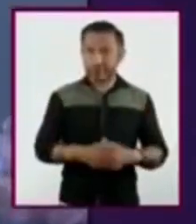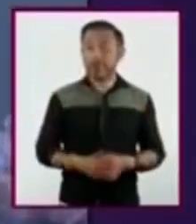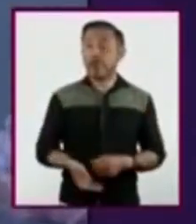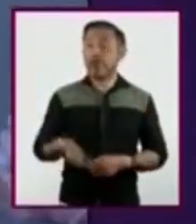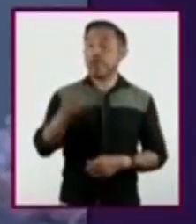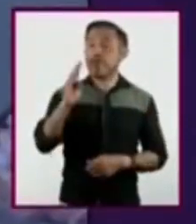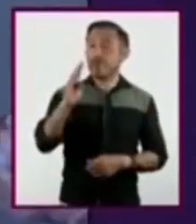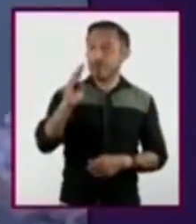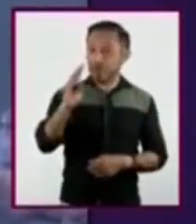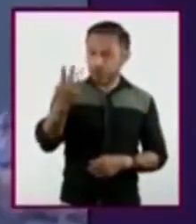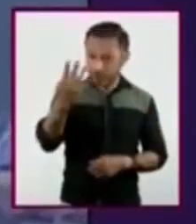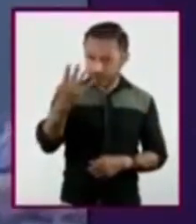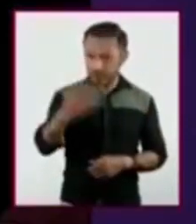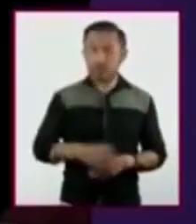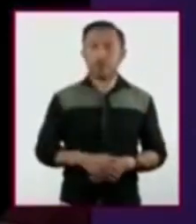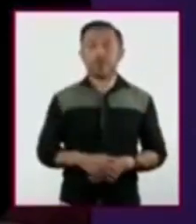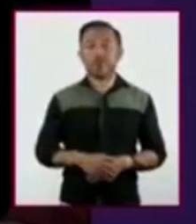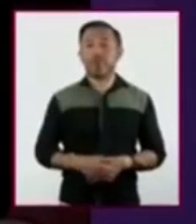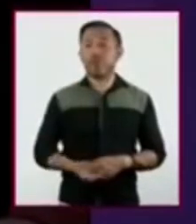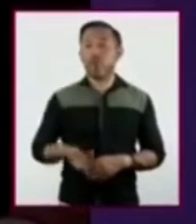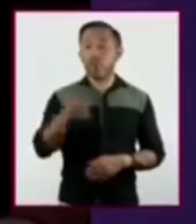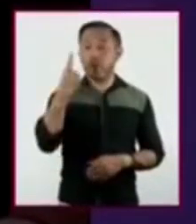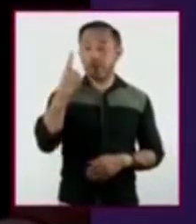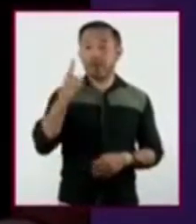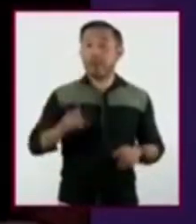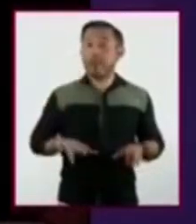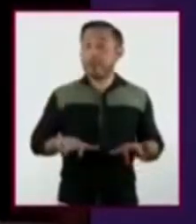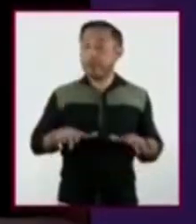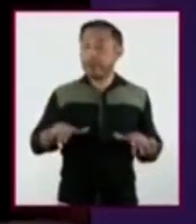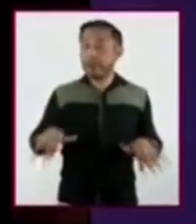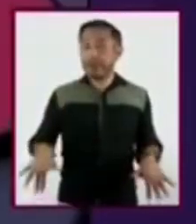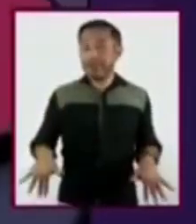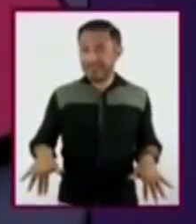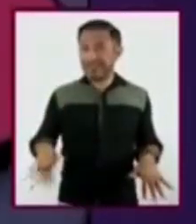$4. One princess costume,